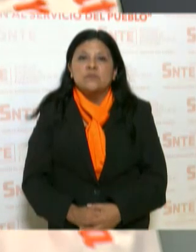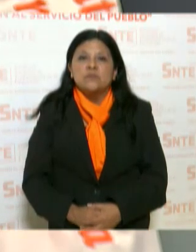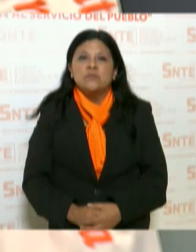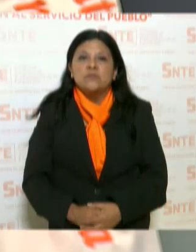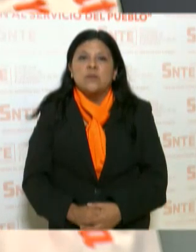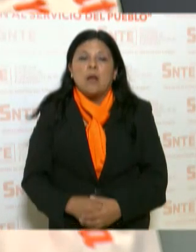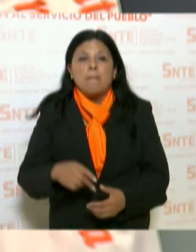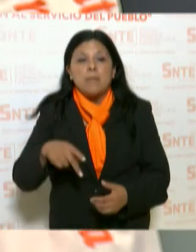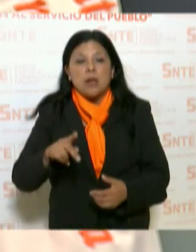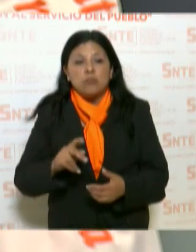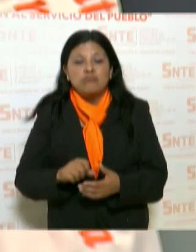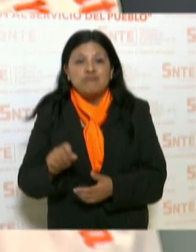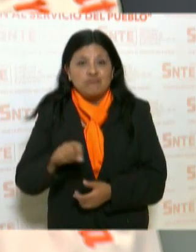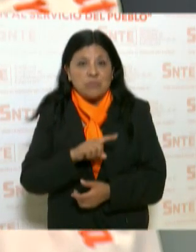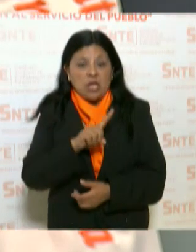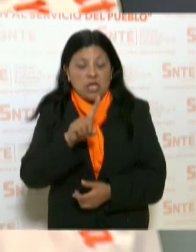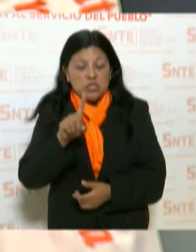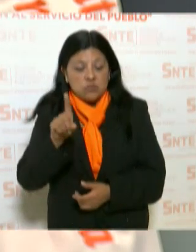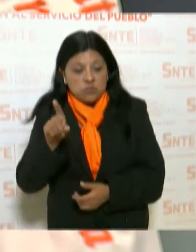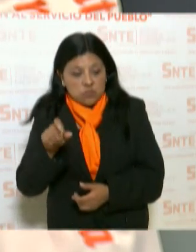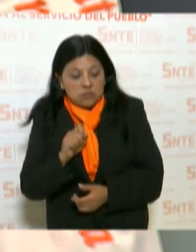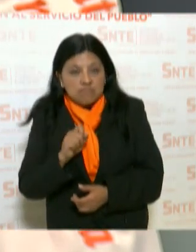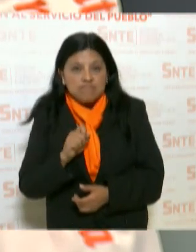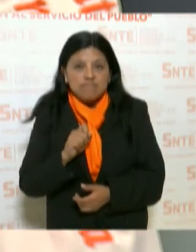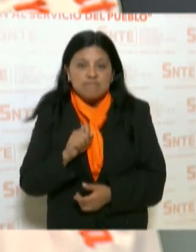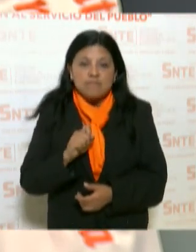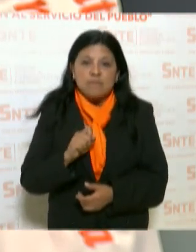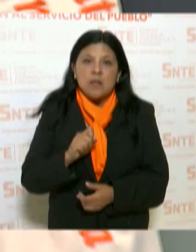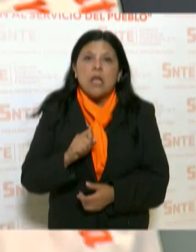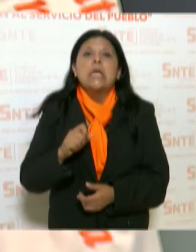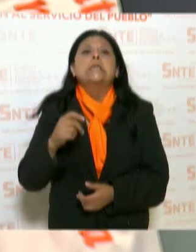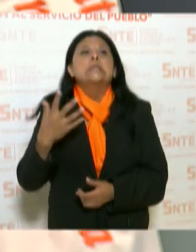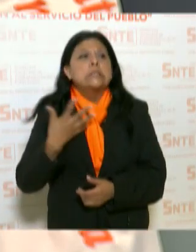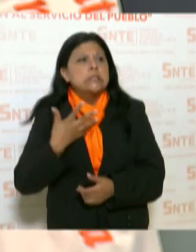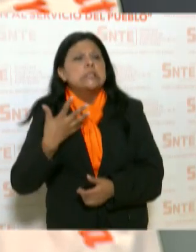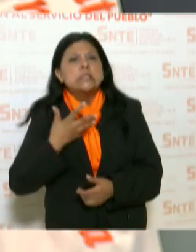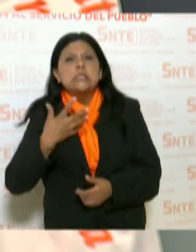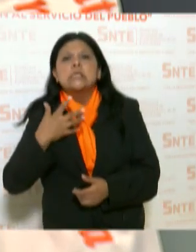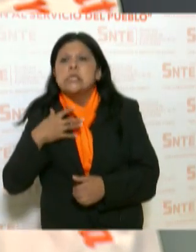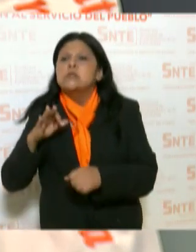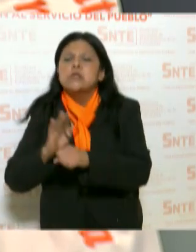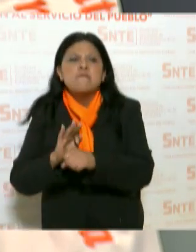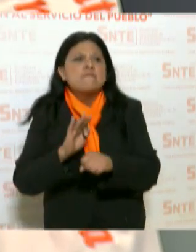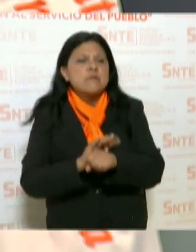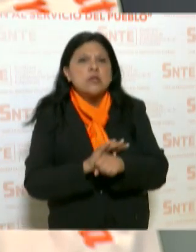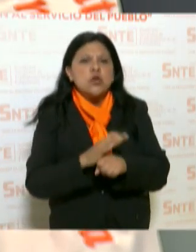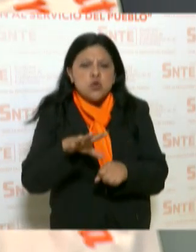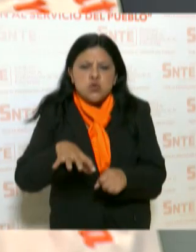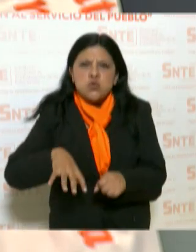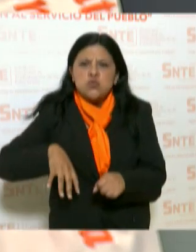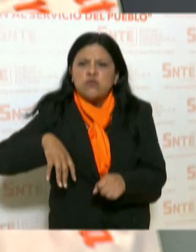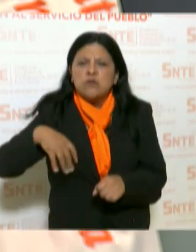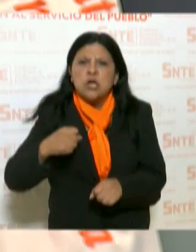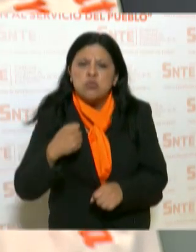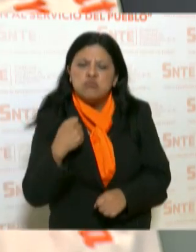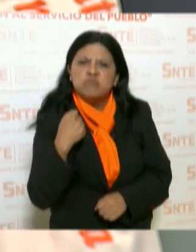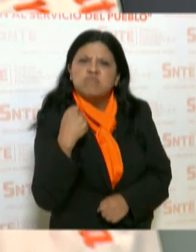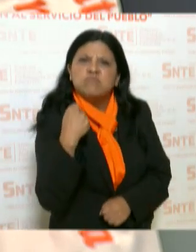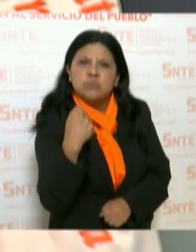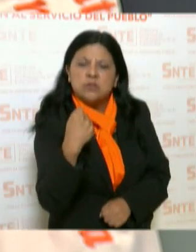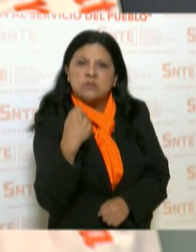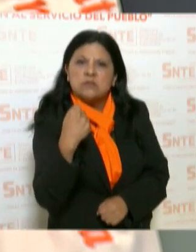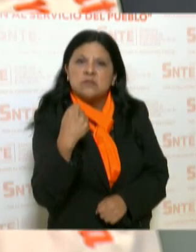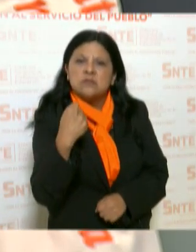decidió que tenía que impulsarse la educación en México. Llegó a decir: